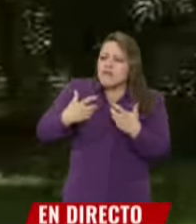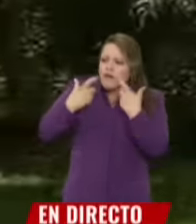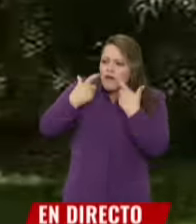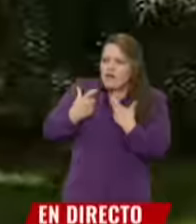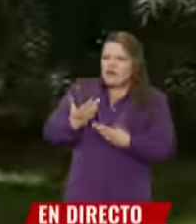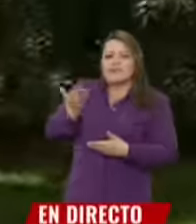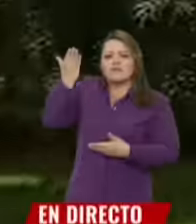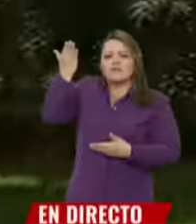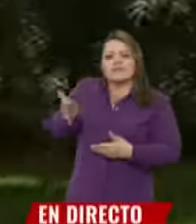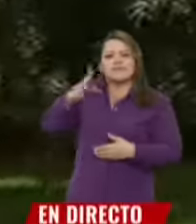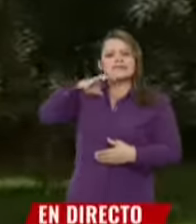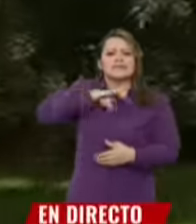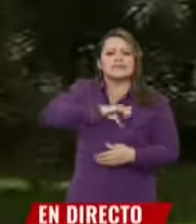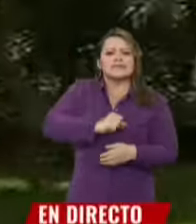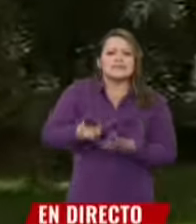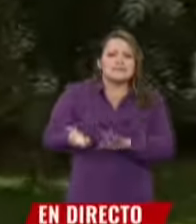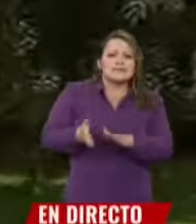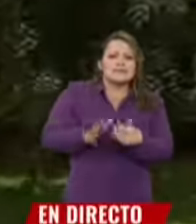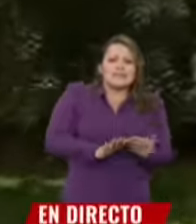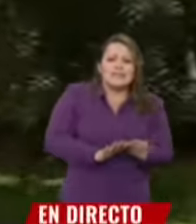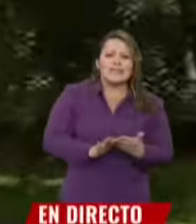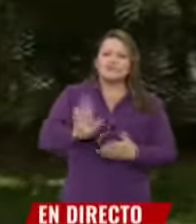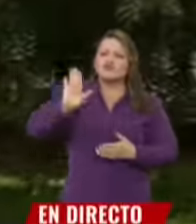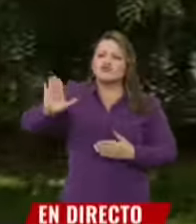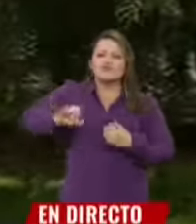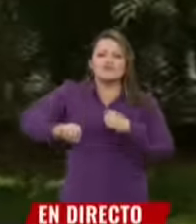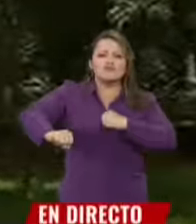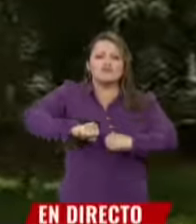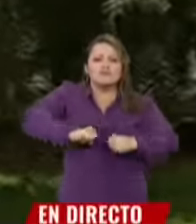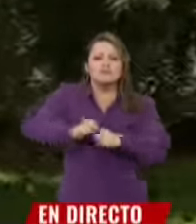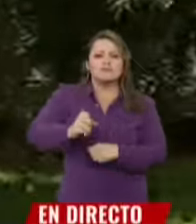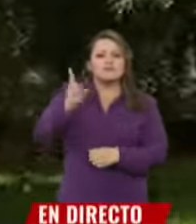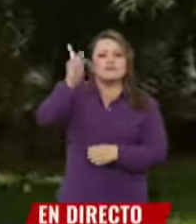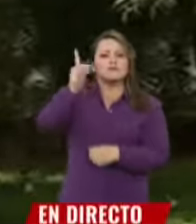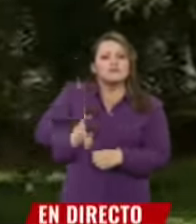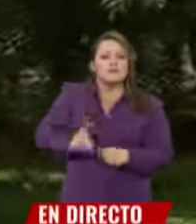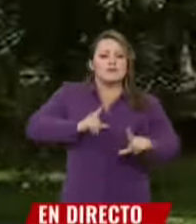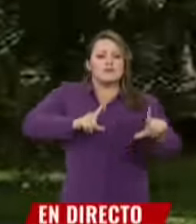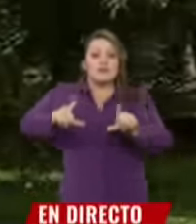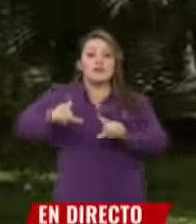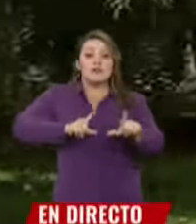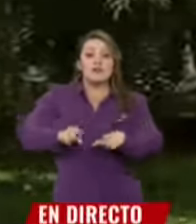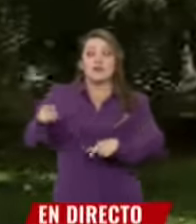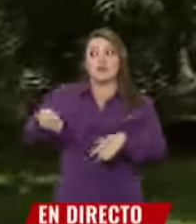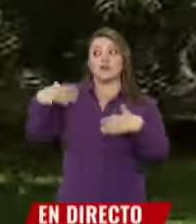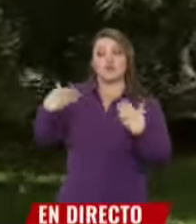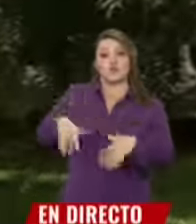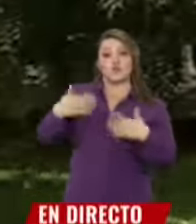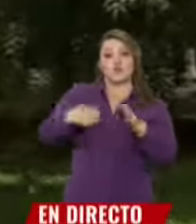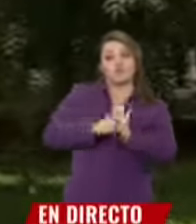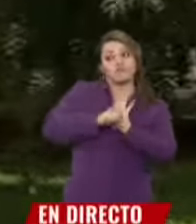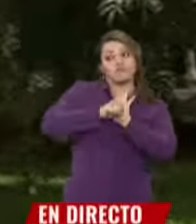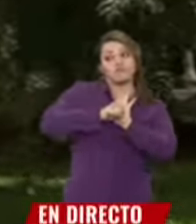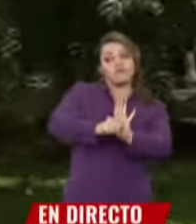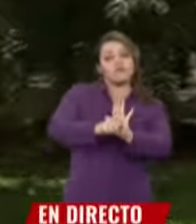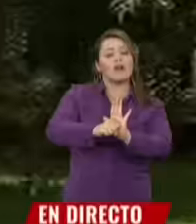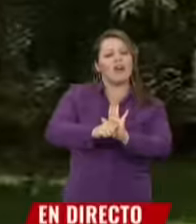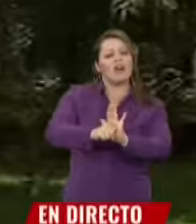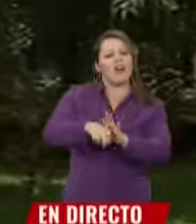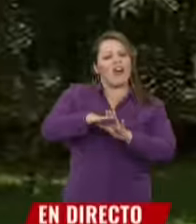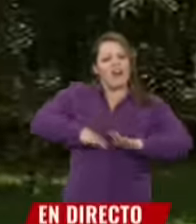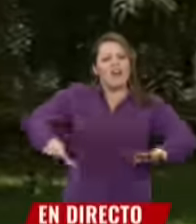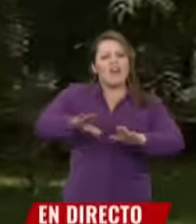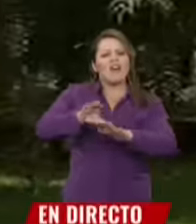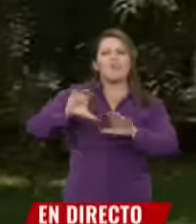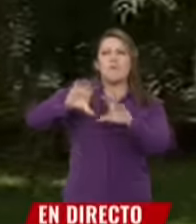posibilidad de con sus acciones y con sus decisiones influenciar en el curso de la historia. Y para